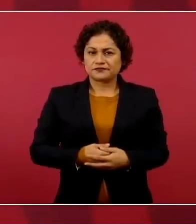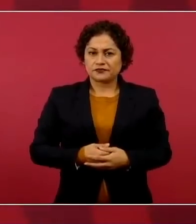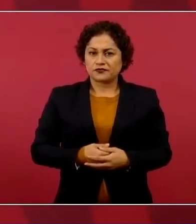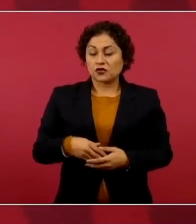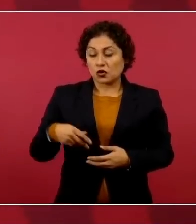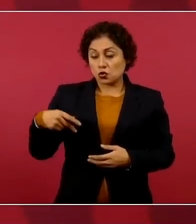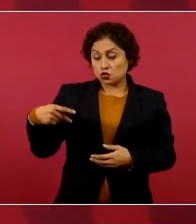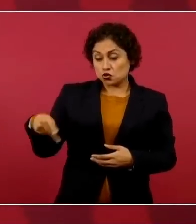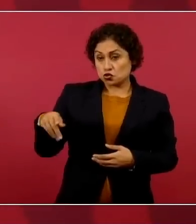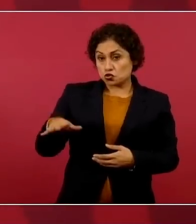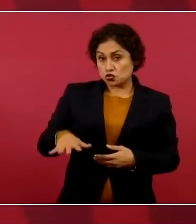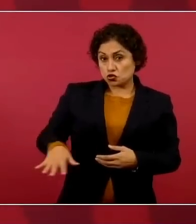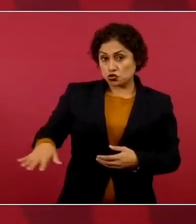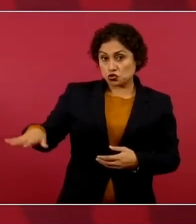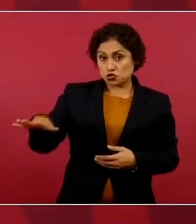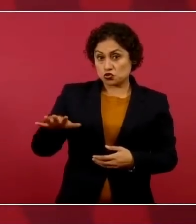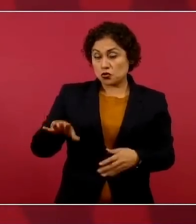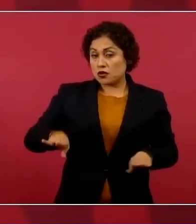ayudar